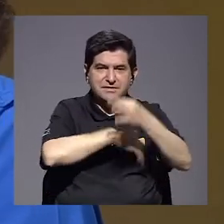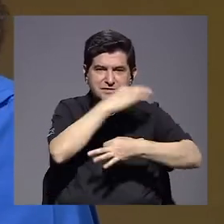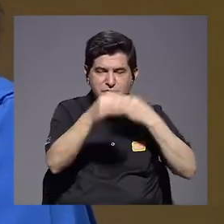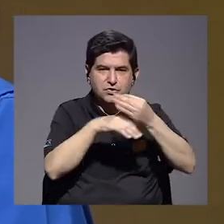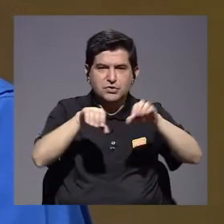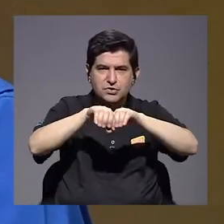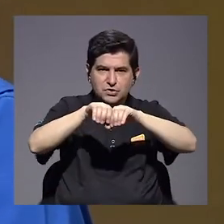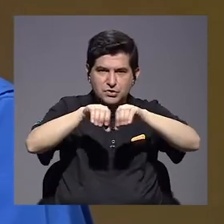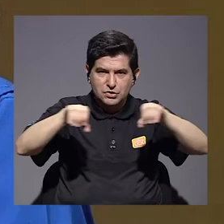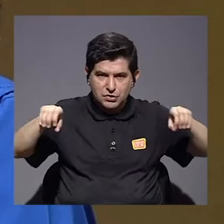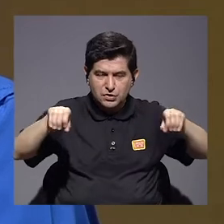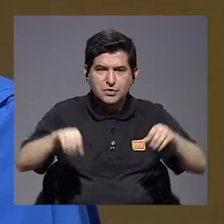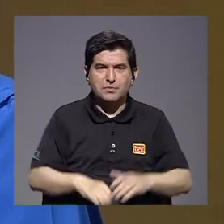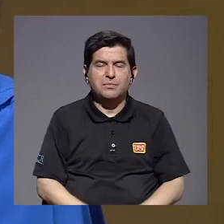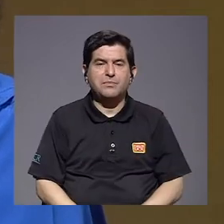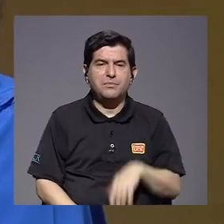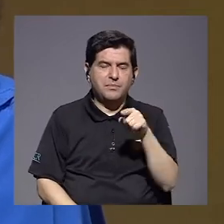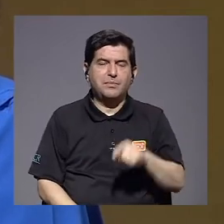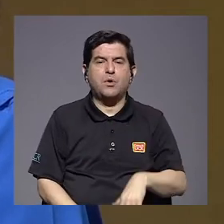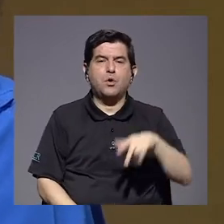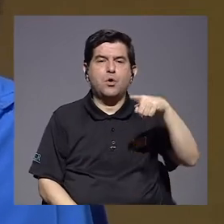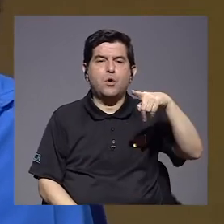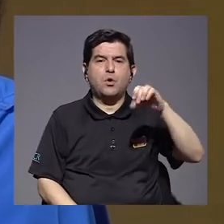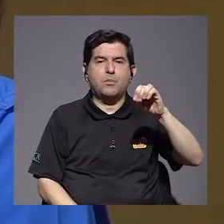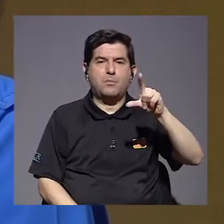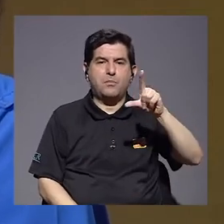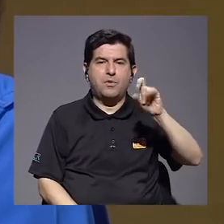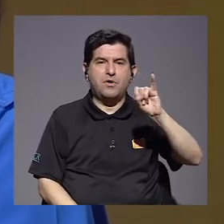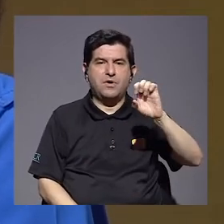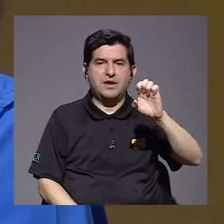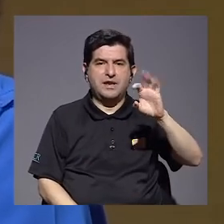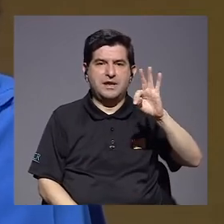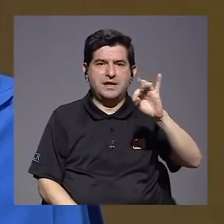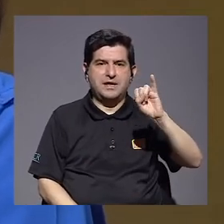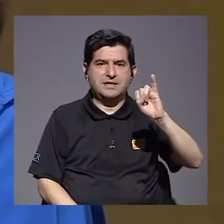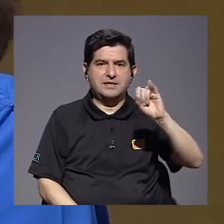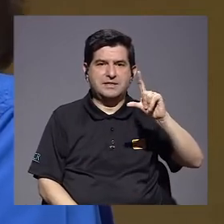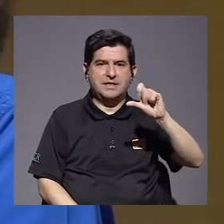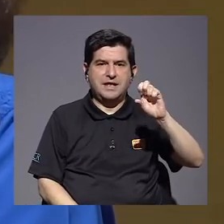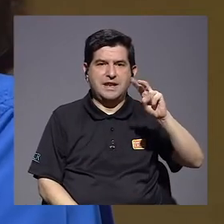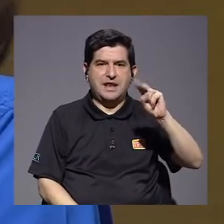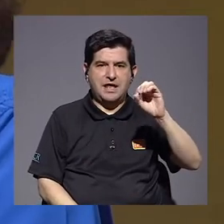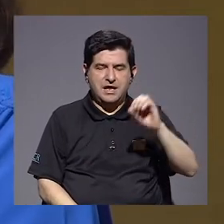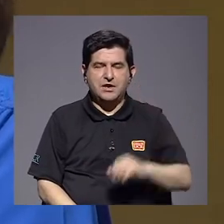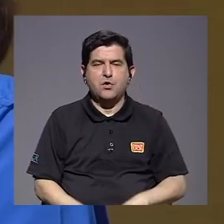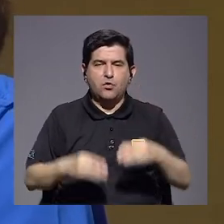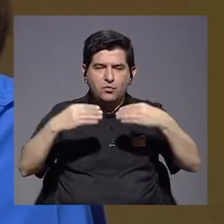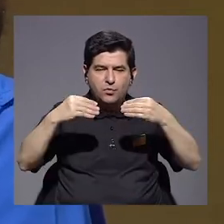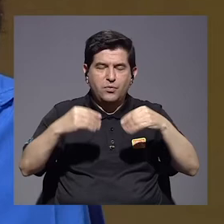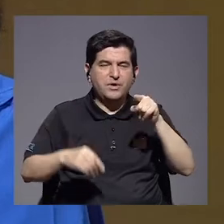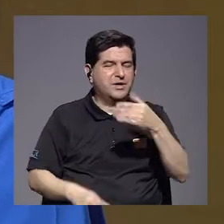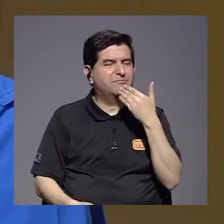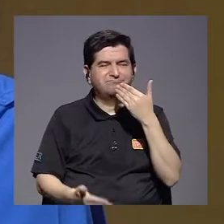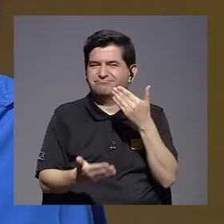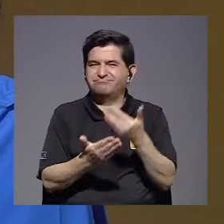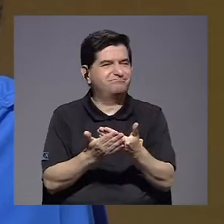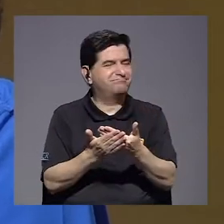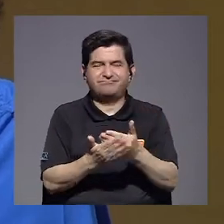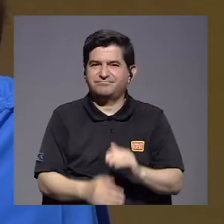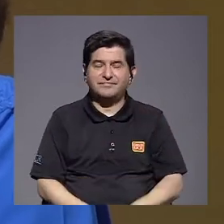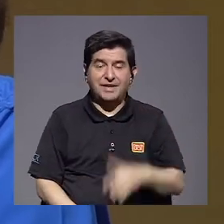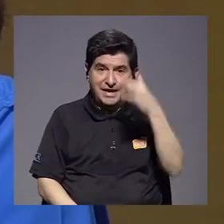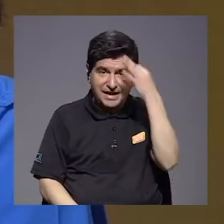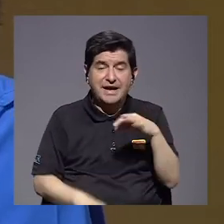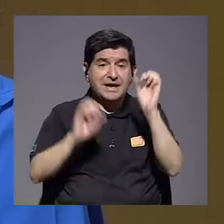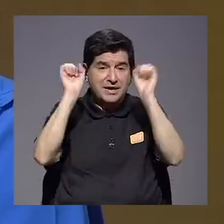de tubería que es tubería de polietileno flexible y parece que esta no nos ha resultado buena. Entonces,